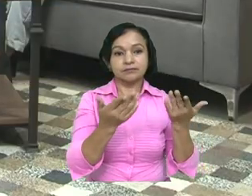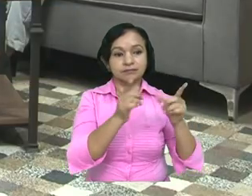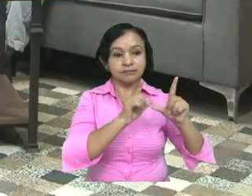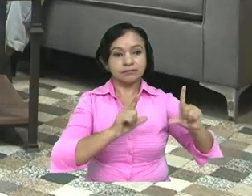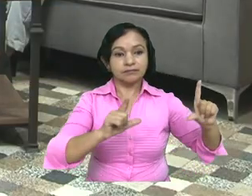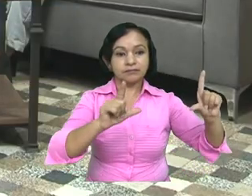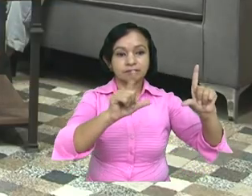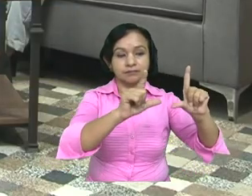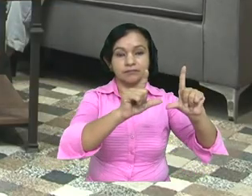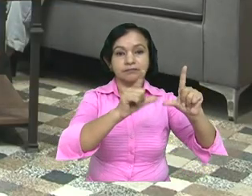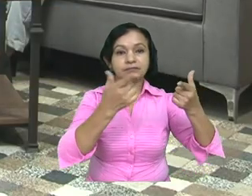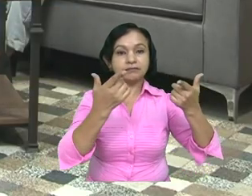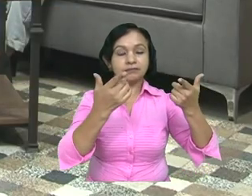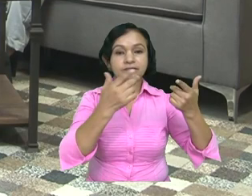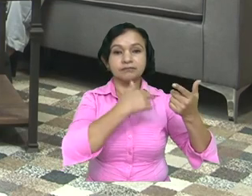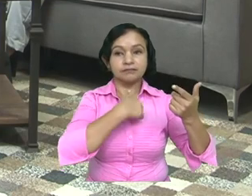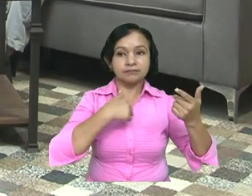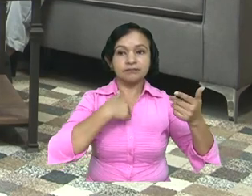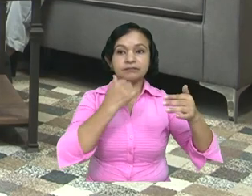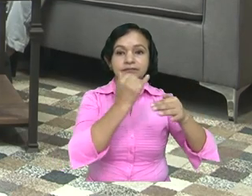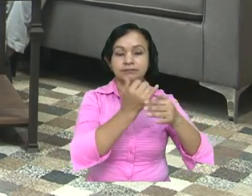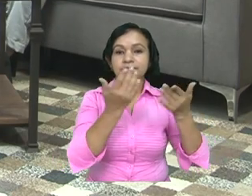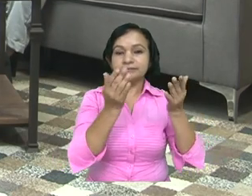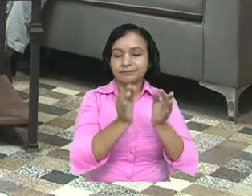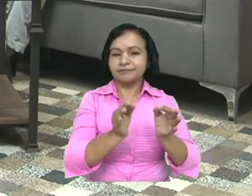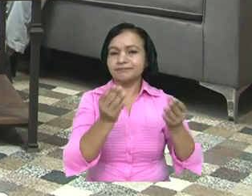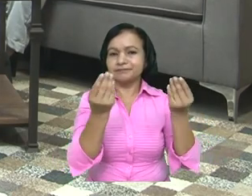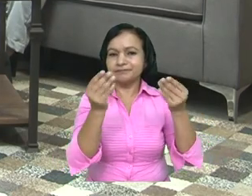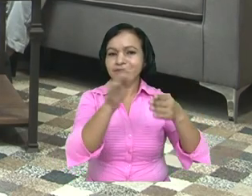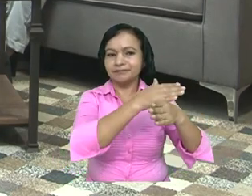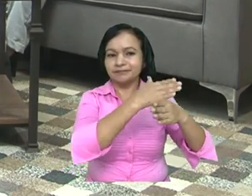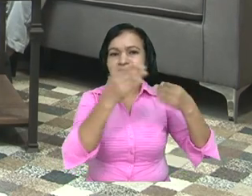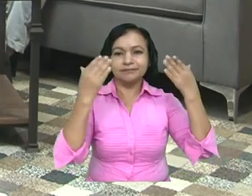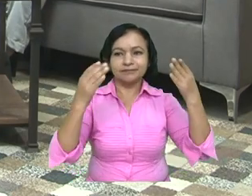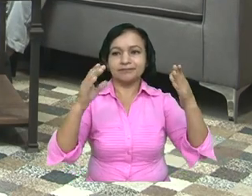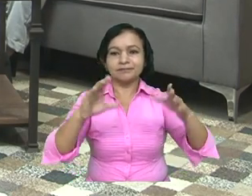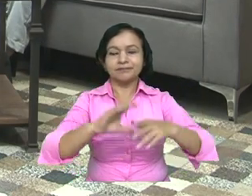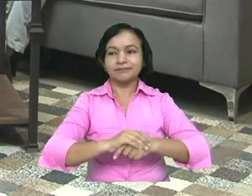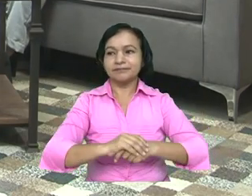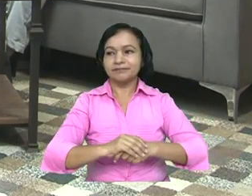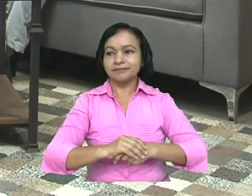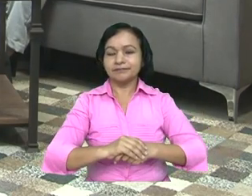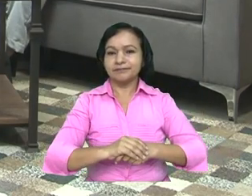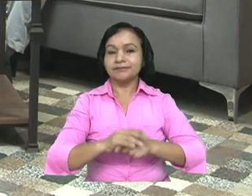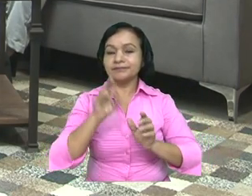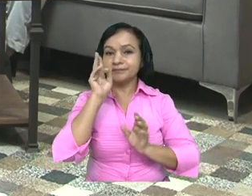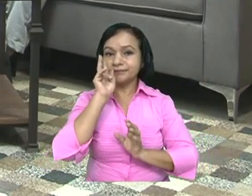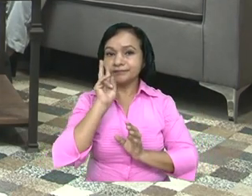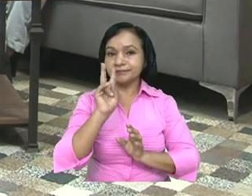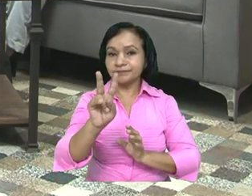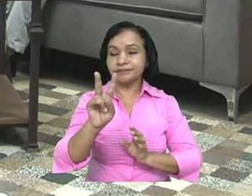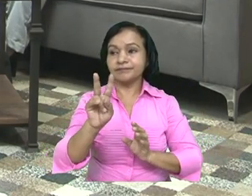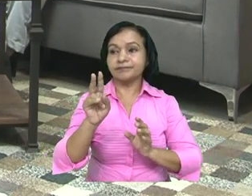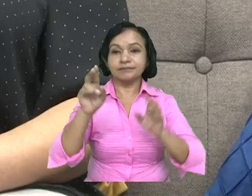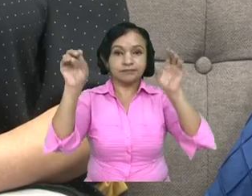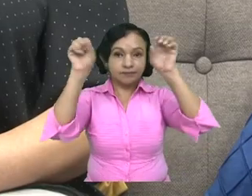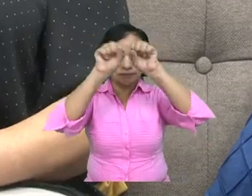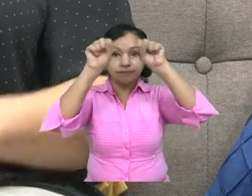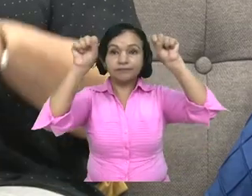espacios para hasta para hacer cultos, pues, es decir. Exactamente, iglesias. Y fíjate que tiene que ver también con la